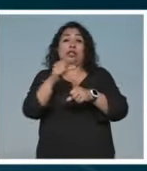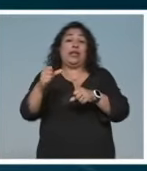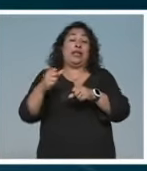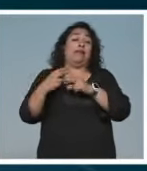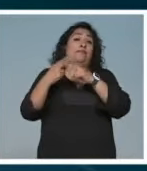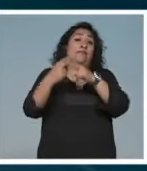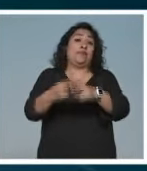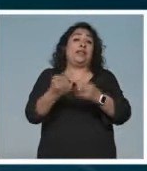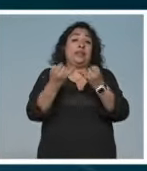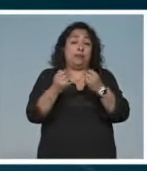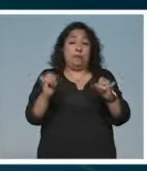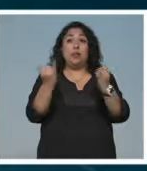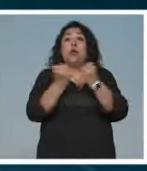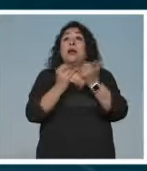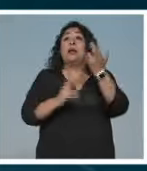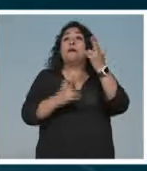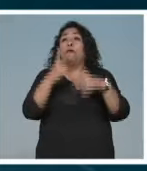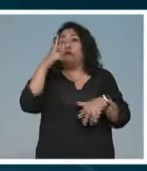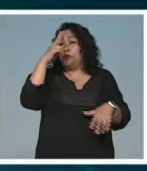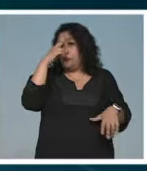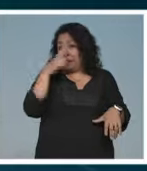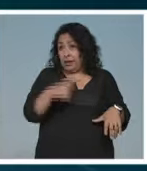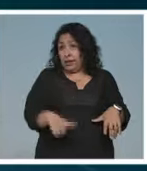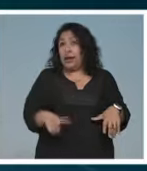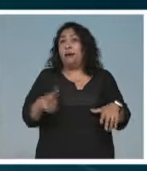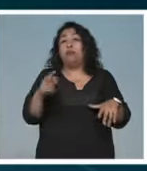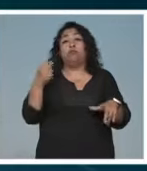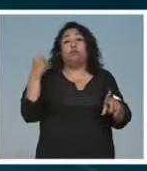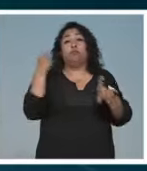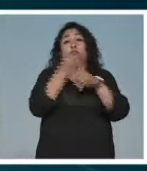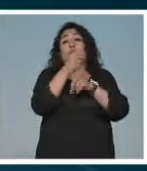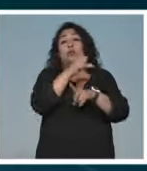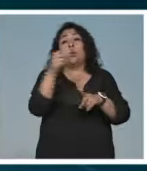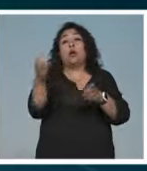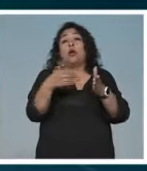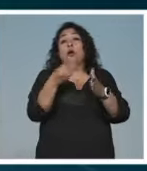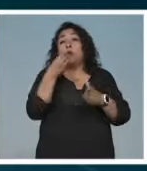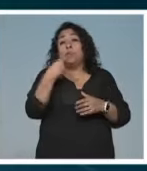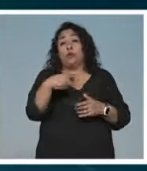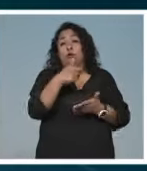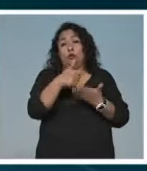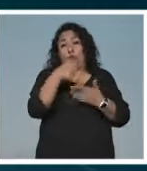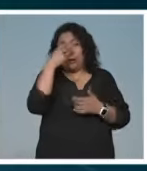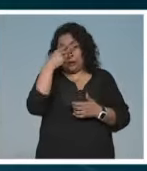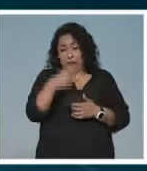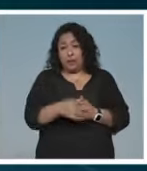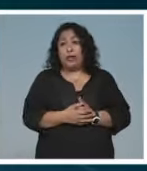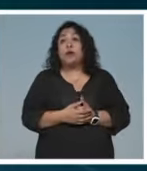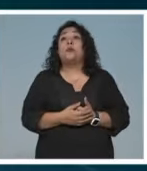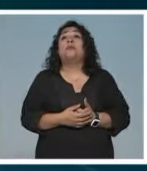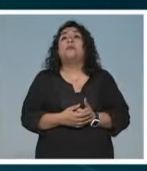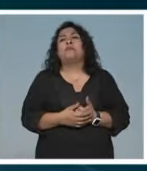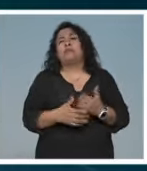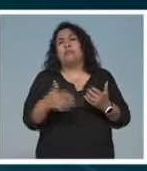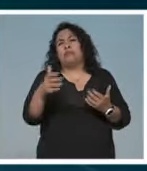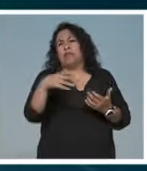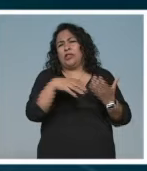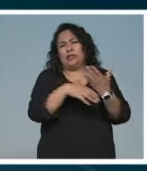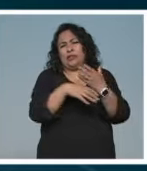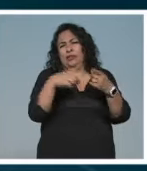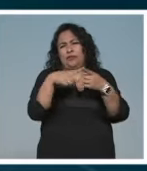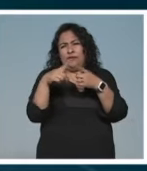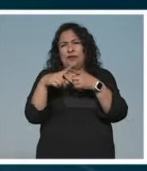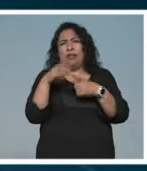independencia, así como la Revolución Mexicana y su impacto en la gastronomía de la Ciudad de México. La despensa almacena